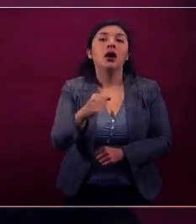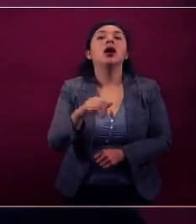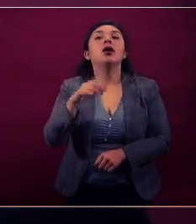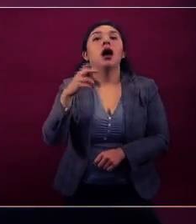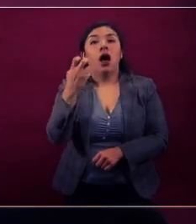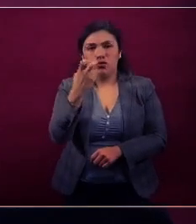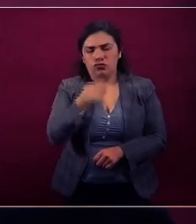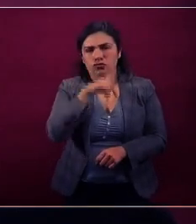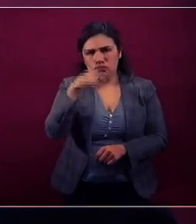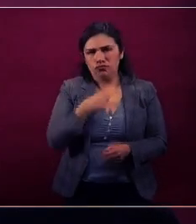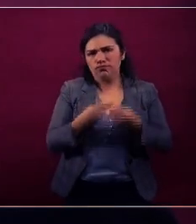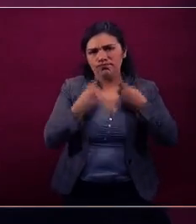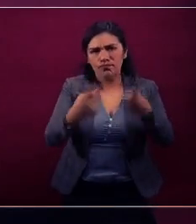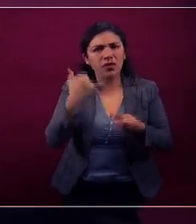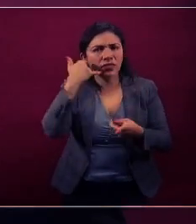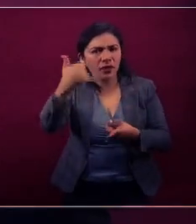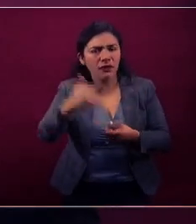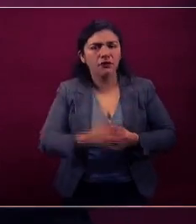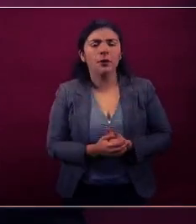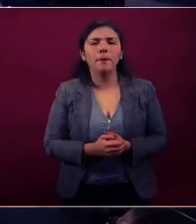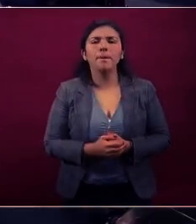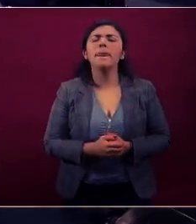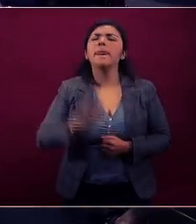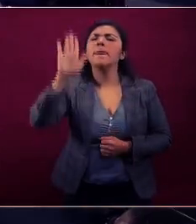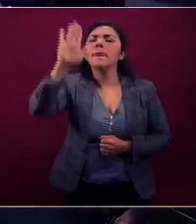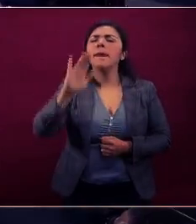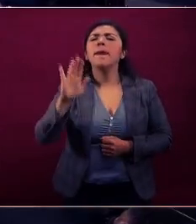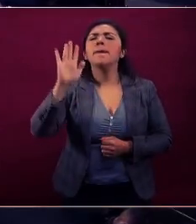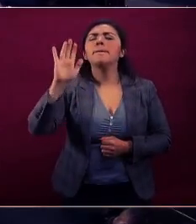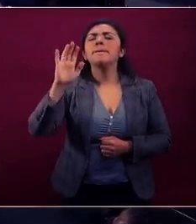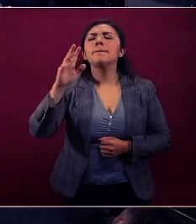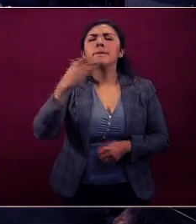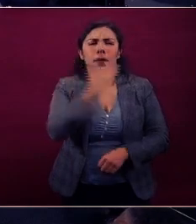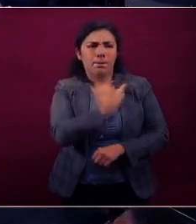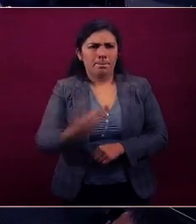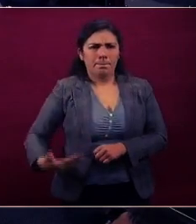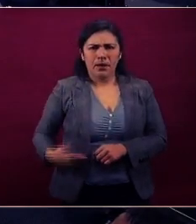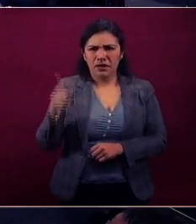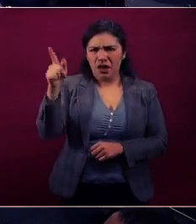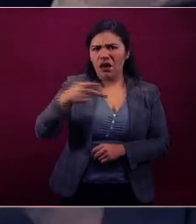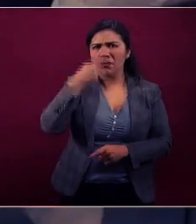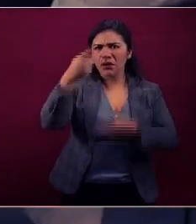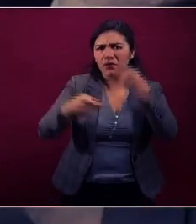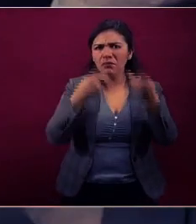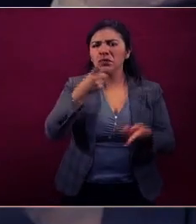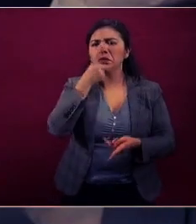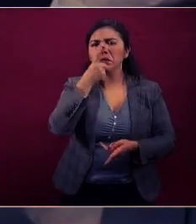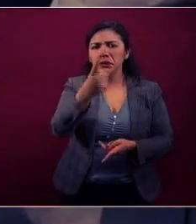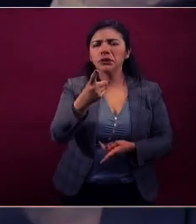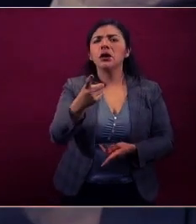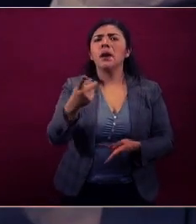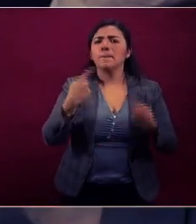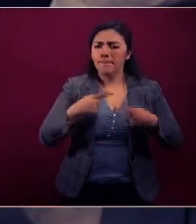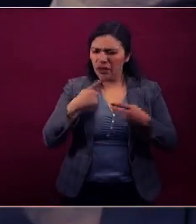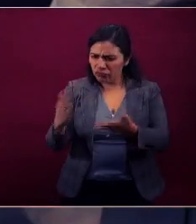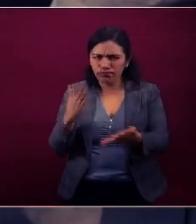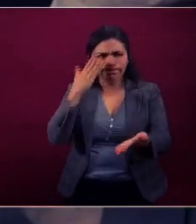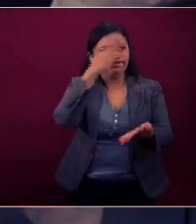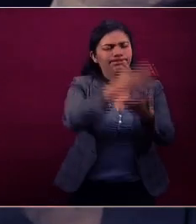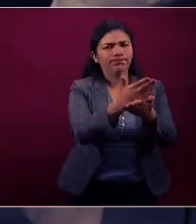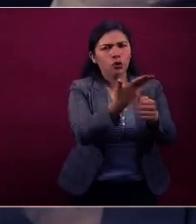y ahora se lo paso con mucho gusto. Aquí el presidente había dicho que incluso invitó a la gente a que fuera a atenderse a los hospitales, sí,